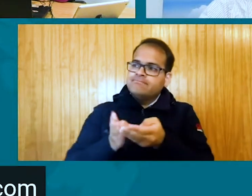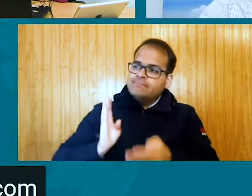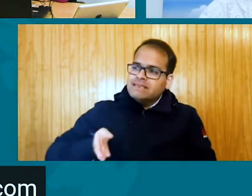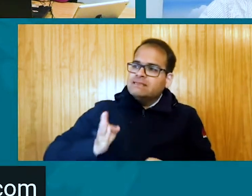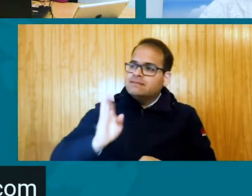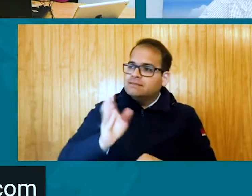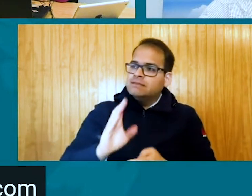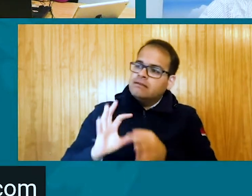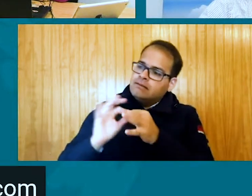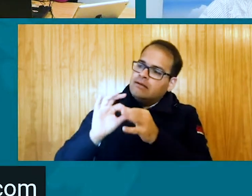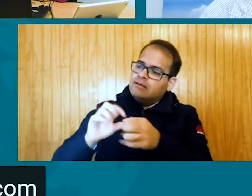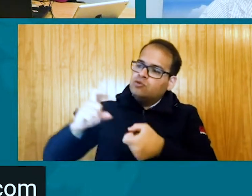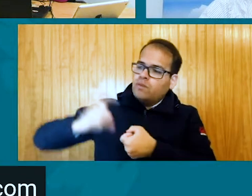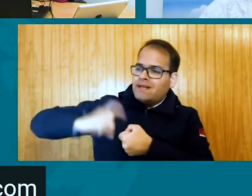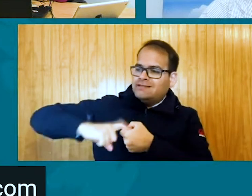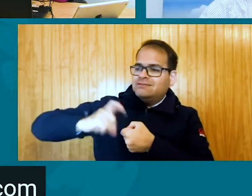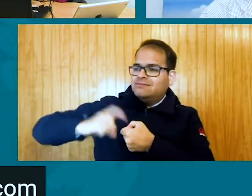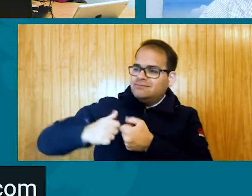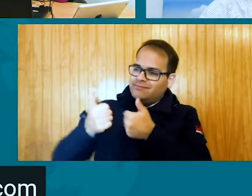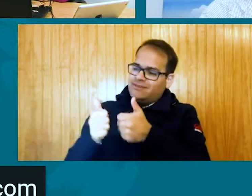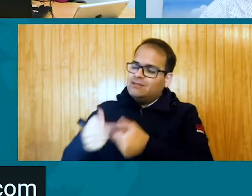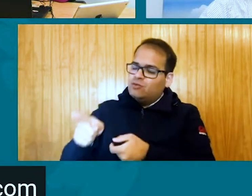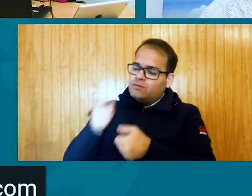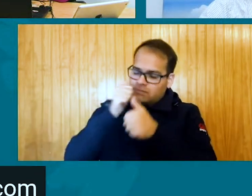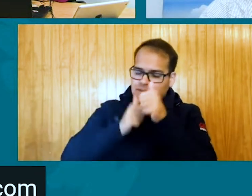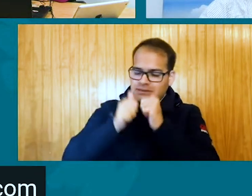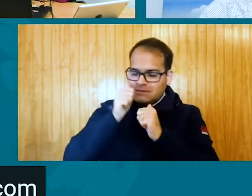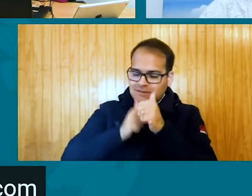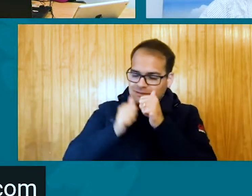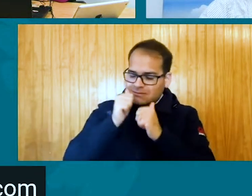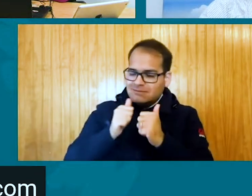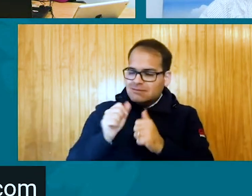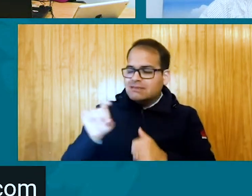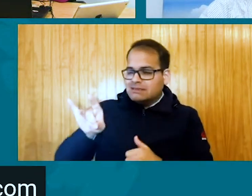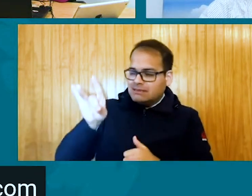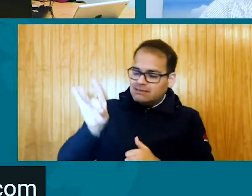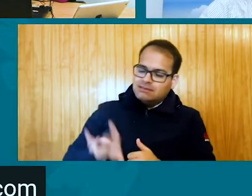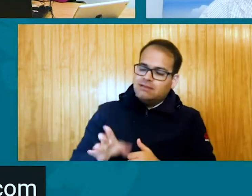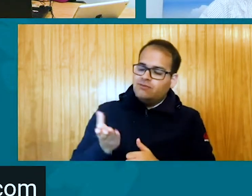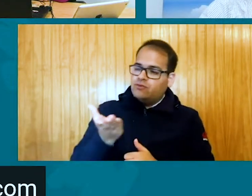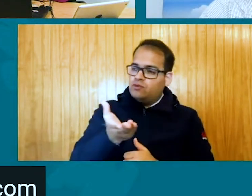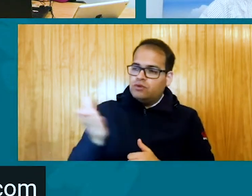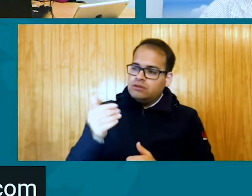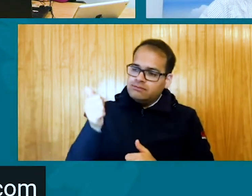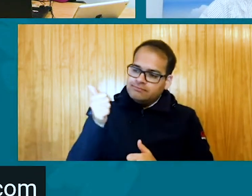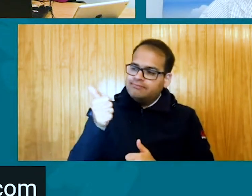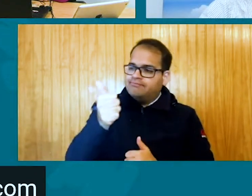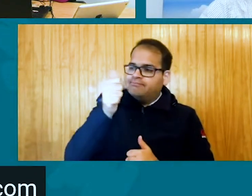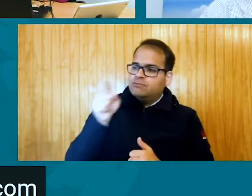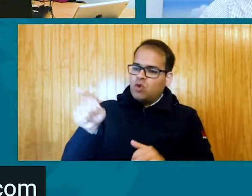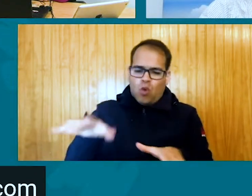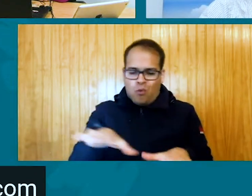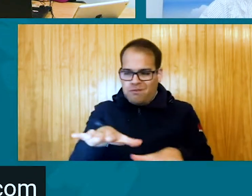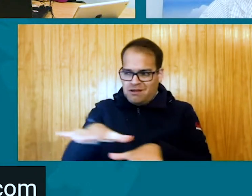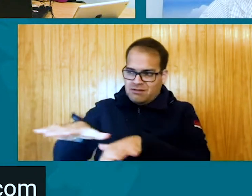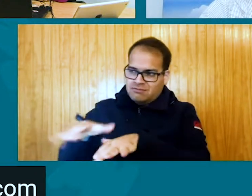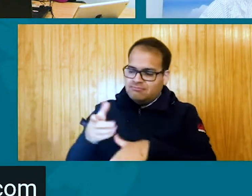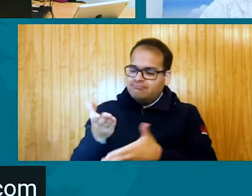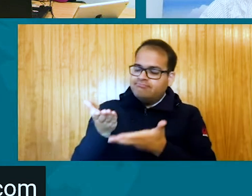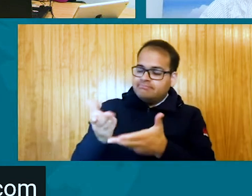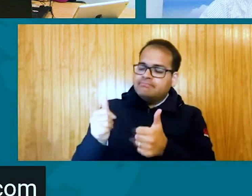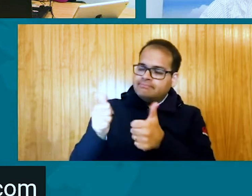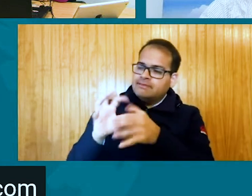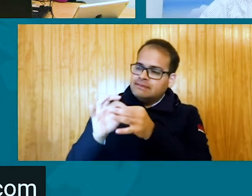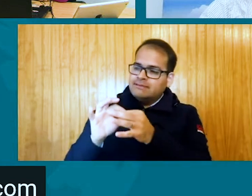millones tu participación y paciencia con nosotros. Sabemos que eres un ejecutivo súper ocupado, así que valoramos